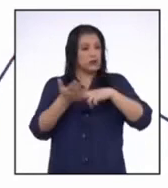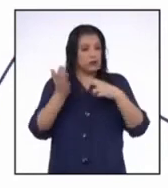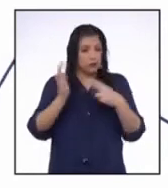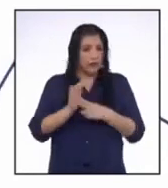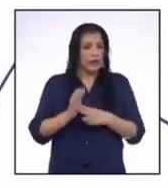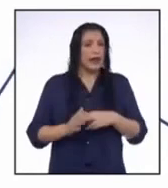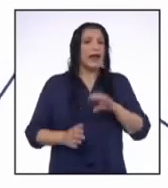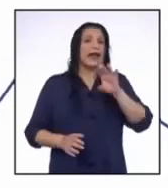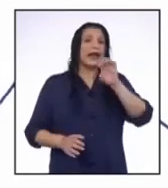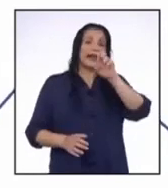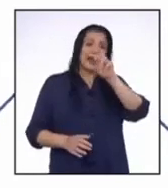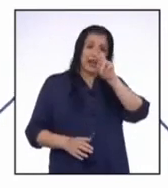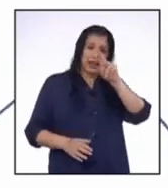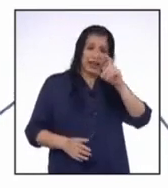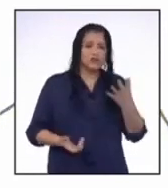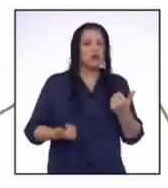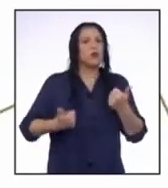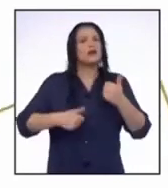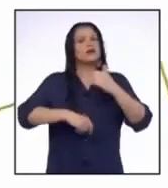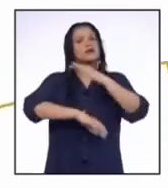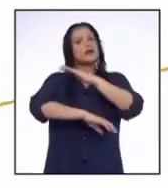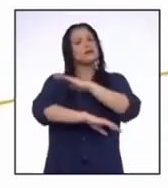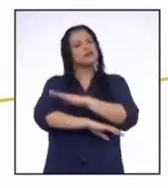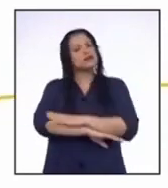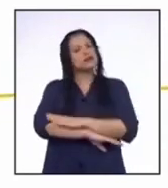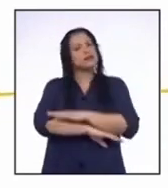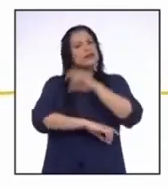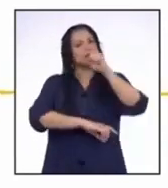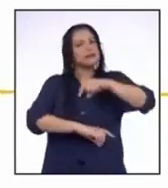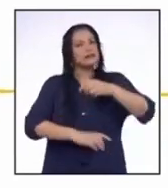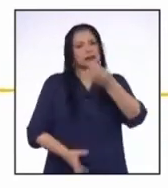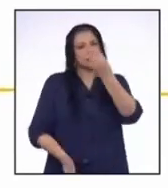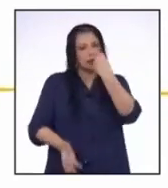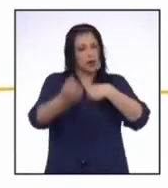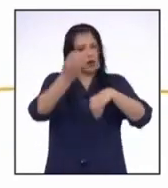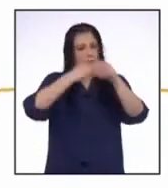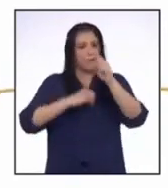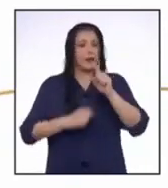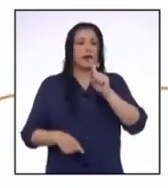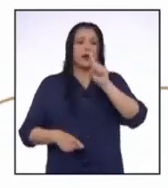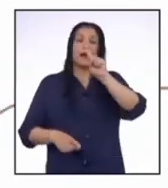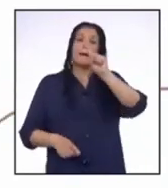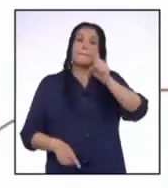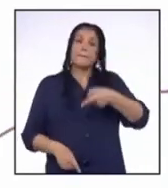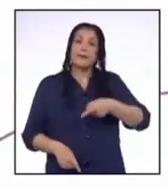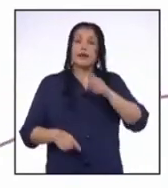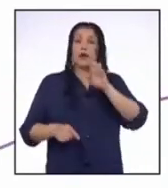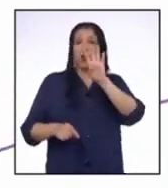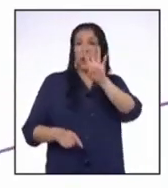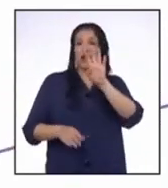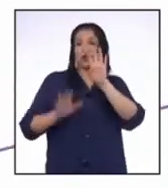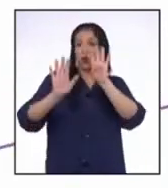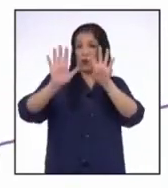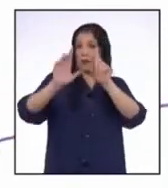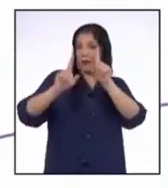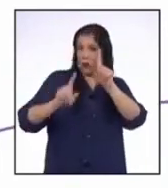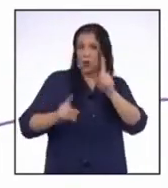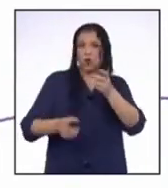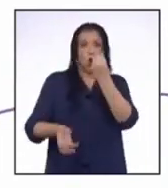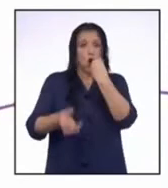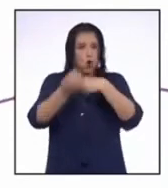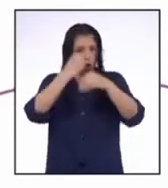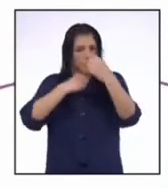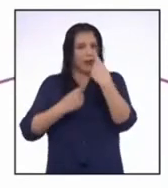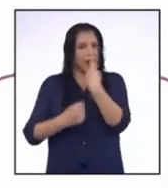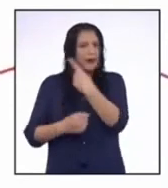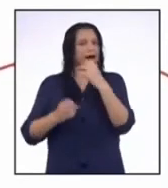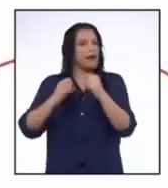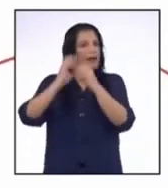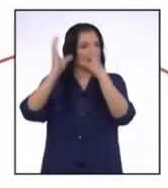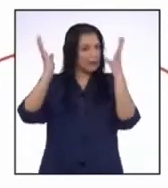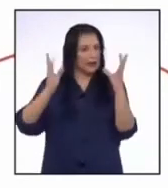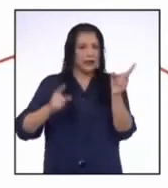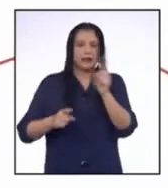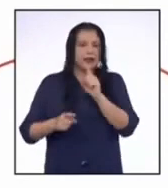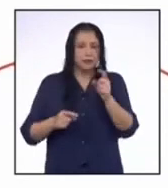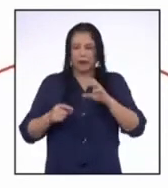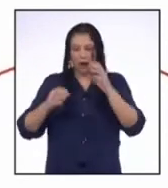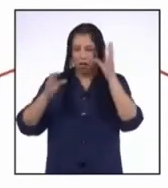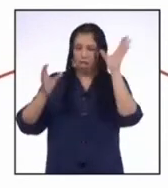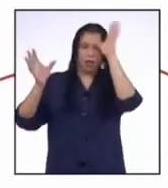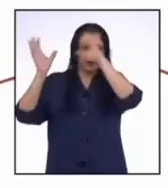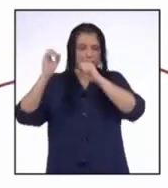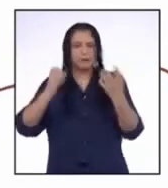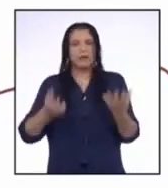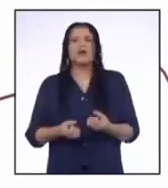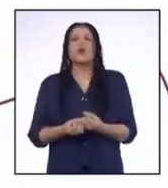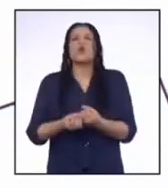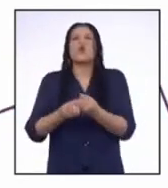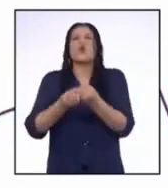que Ernesto, estando en reposo, requiere mínimamente 1491 kilocalorías diarias. Y para no desconcentrarme, haré